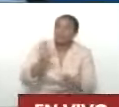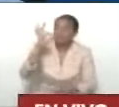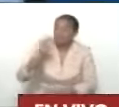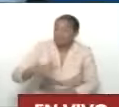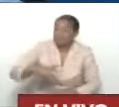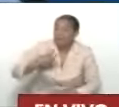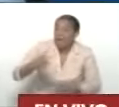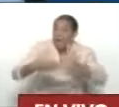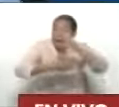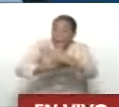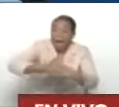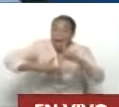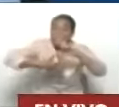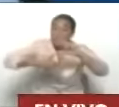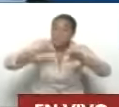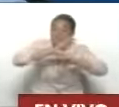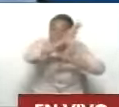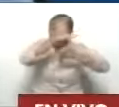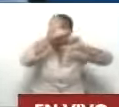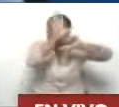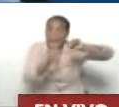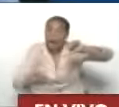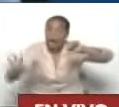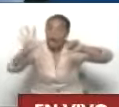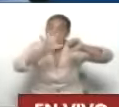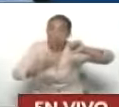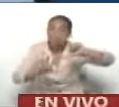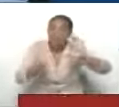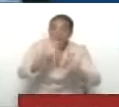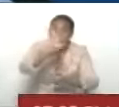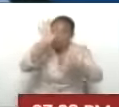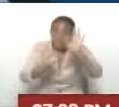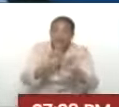de América Latina y del Caribe, demostrado en estadística.